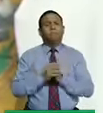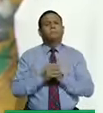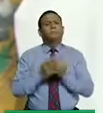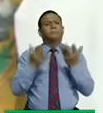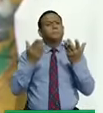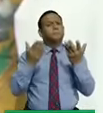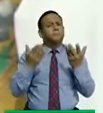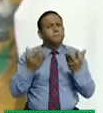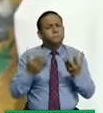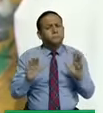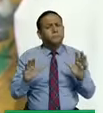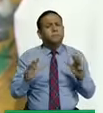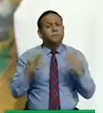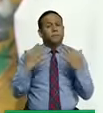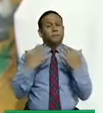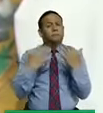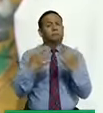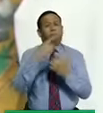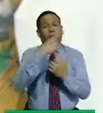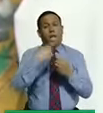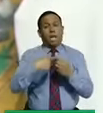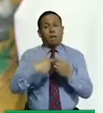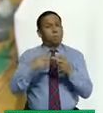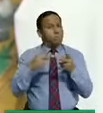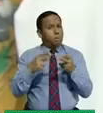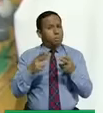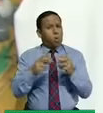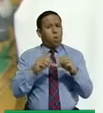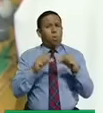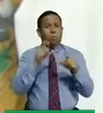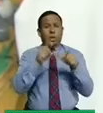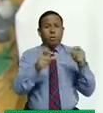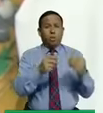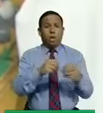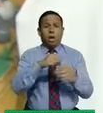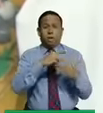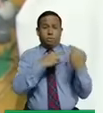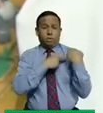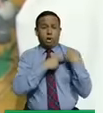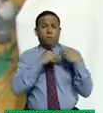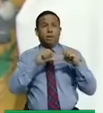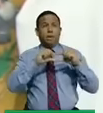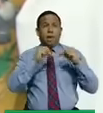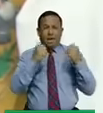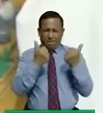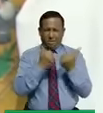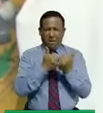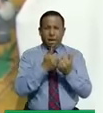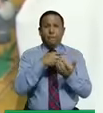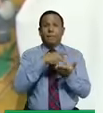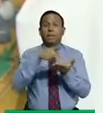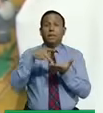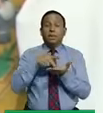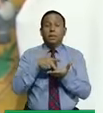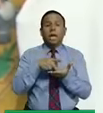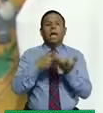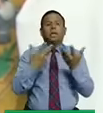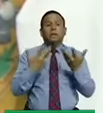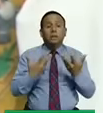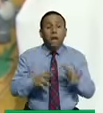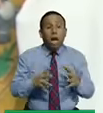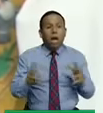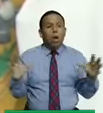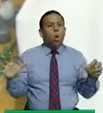realice este acto en Quito con los asambleístas de Pichincha, la Asamblea Nacional podrá